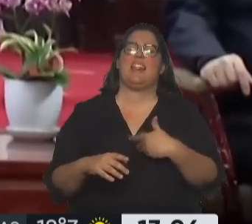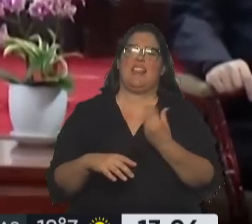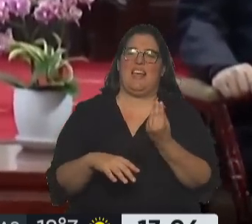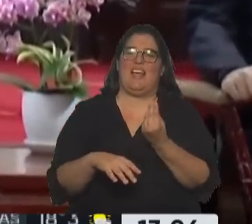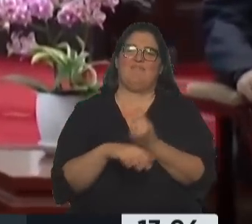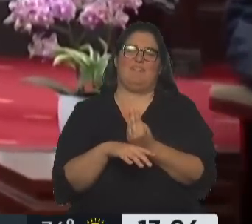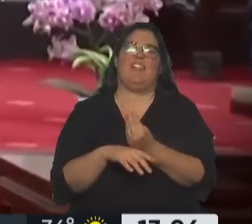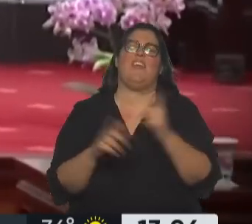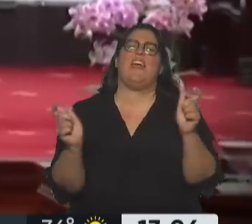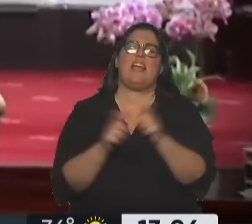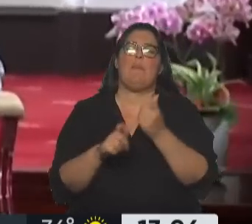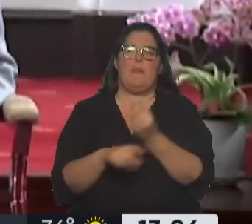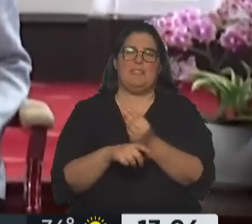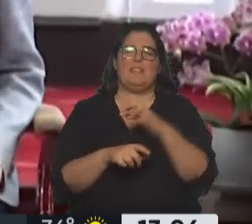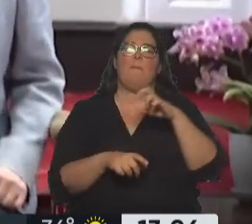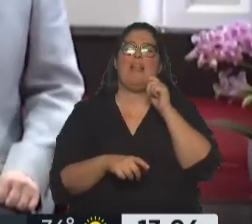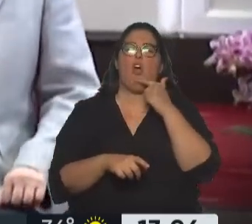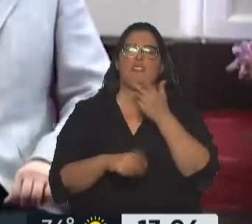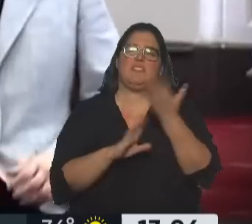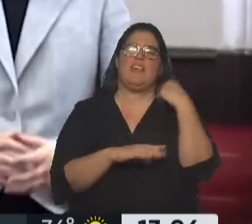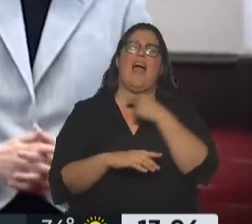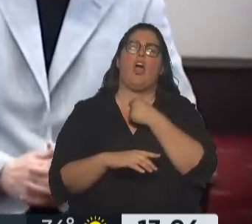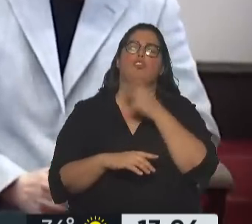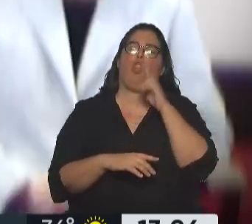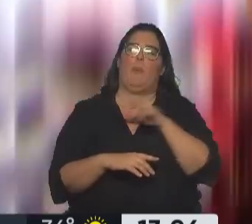Nancy Pelosi, en agosto de 2022.